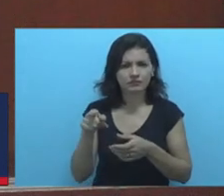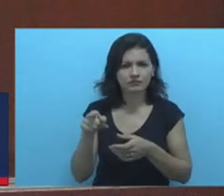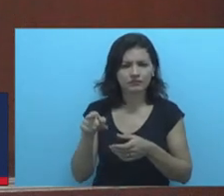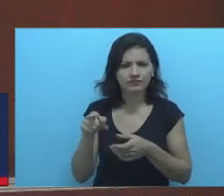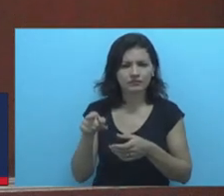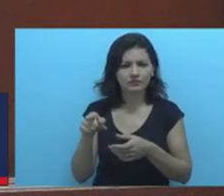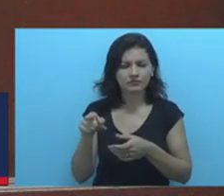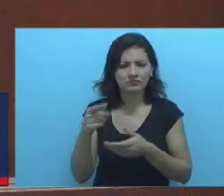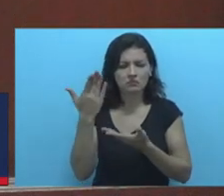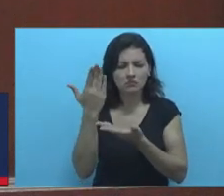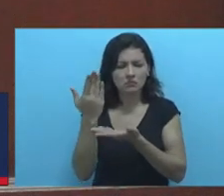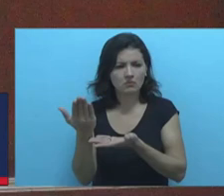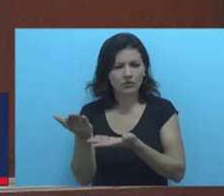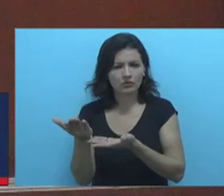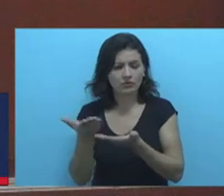demostró con su